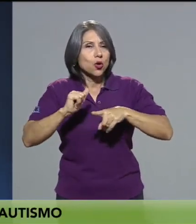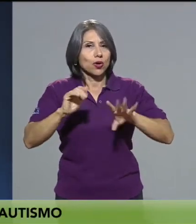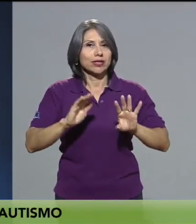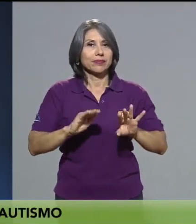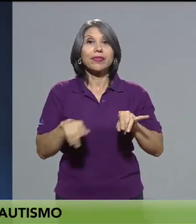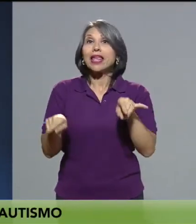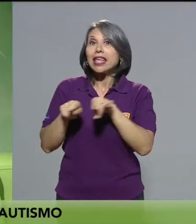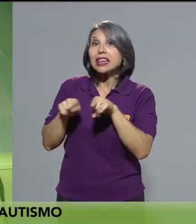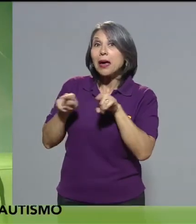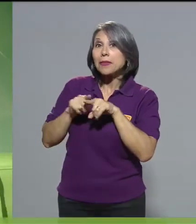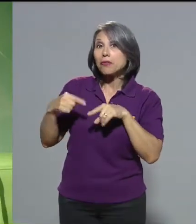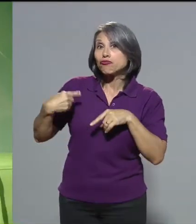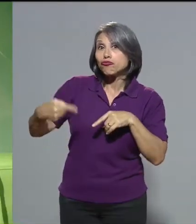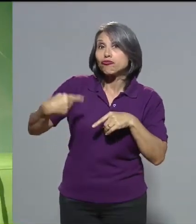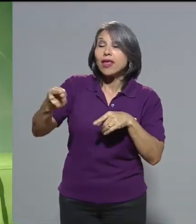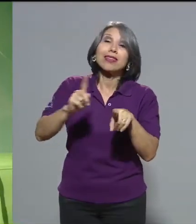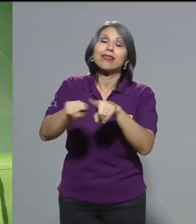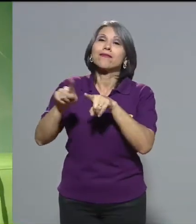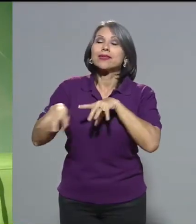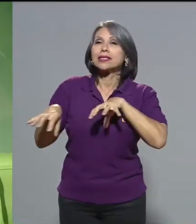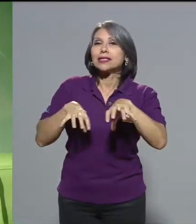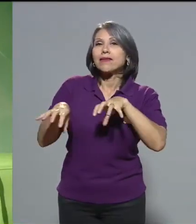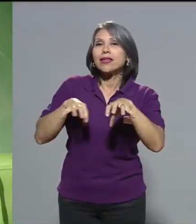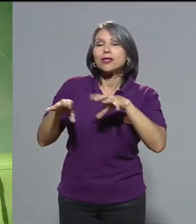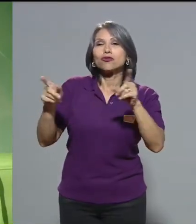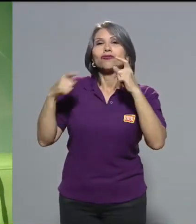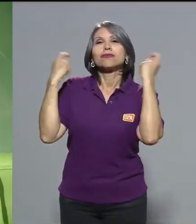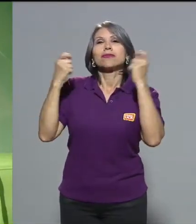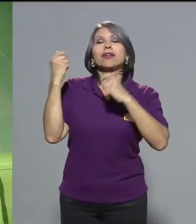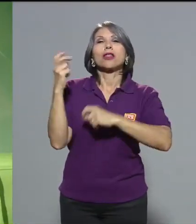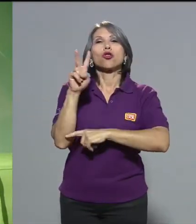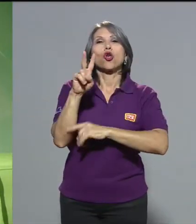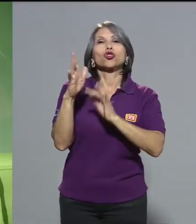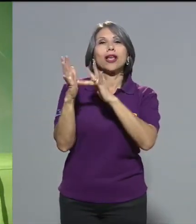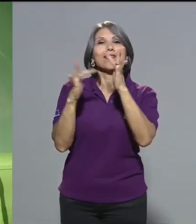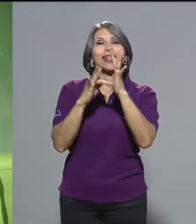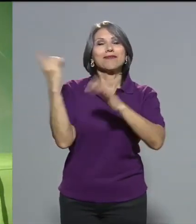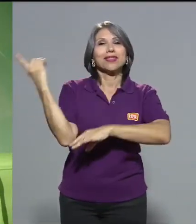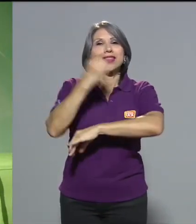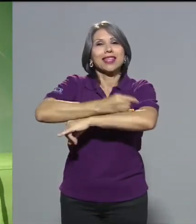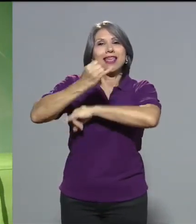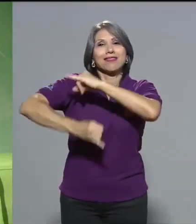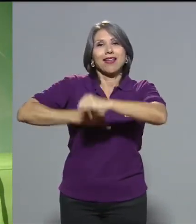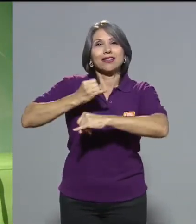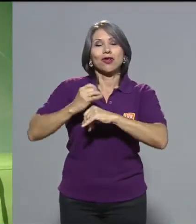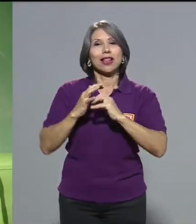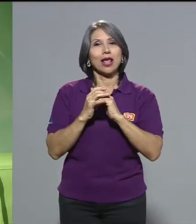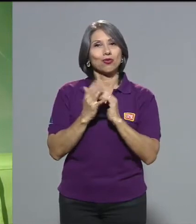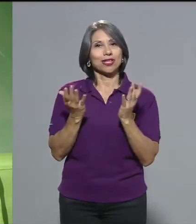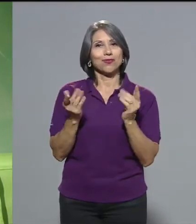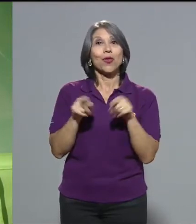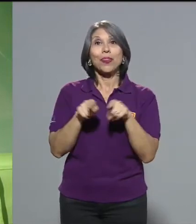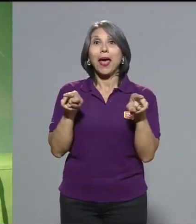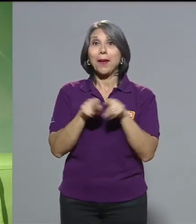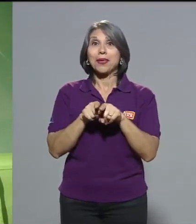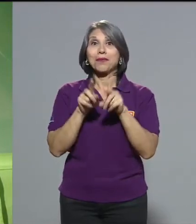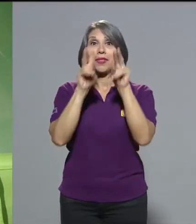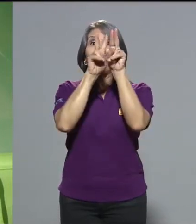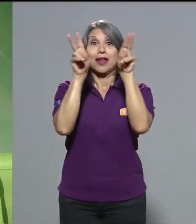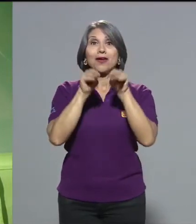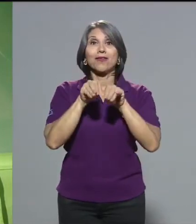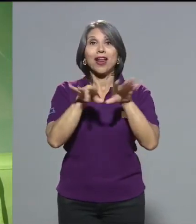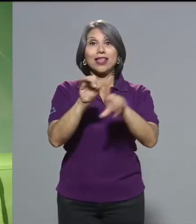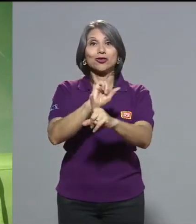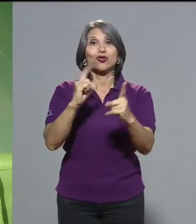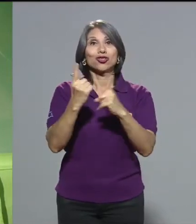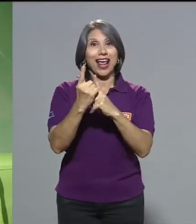una serie de eventos en el marco del 2 de abril, que es el Día Internacional del Autismo, para que también en las redes sociales de Autismo Costa Rica se